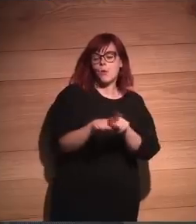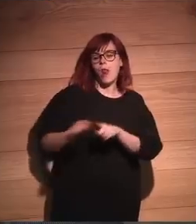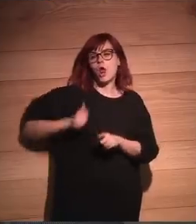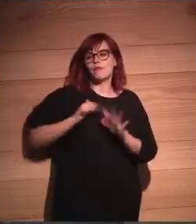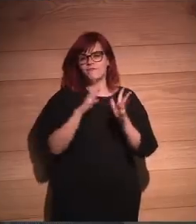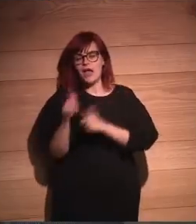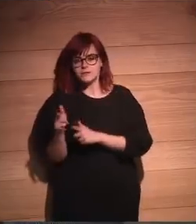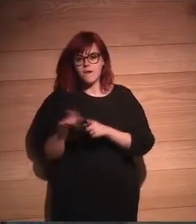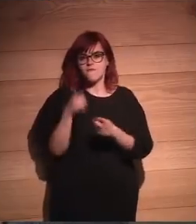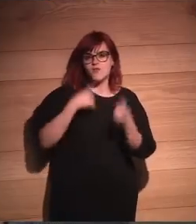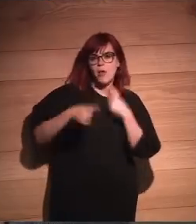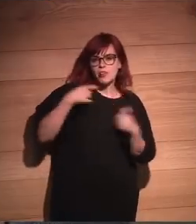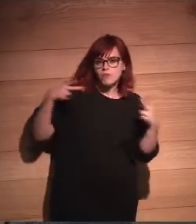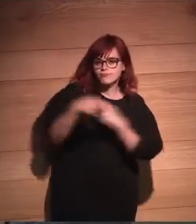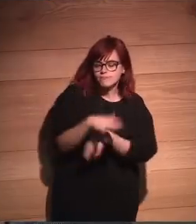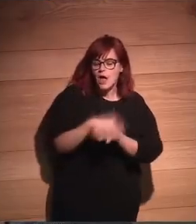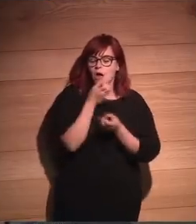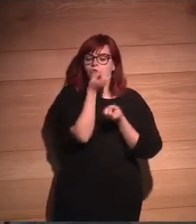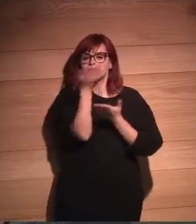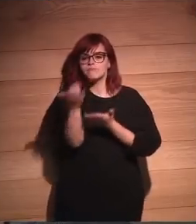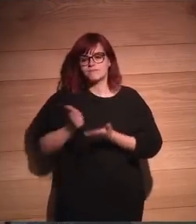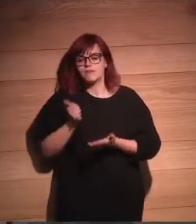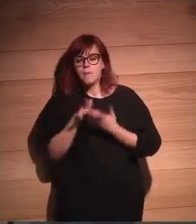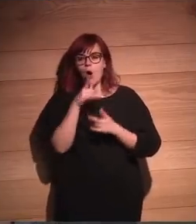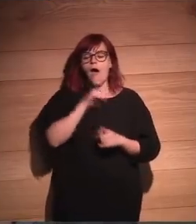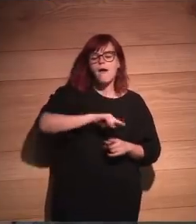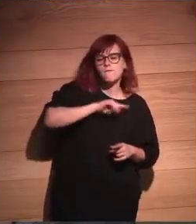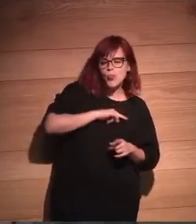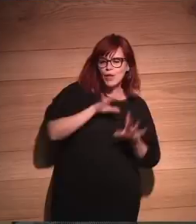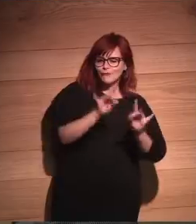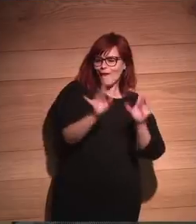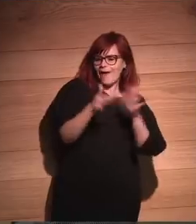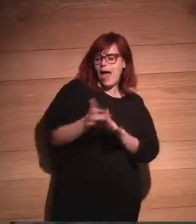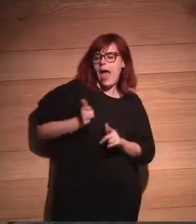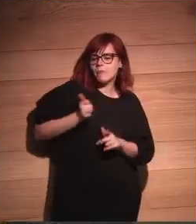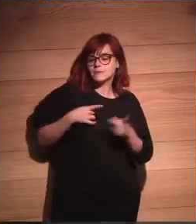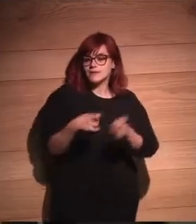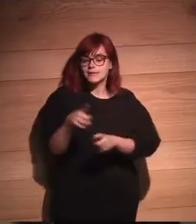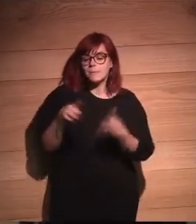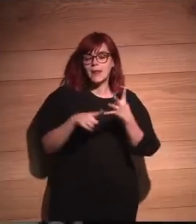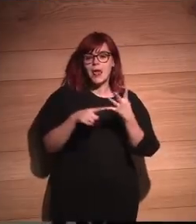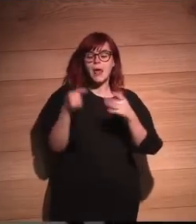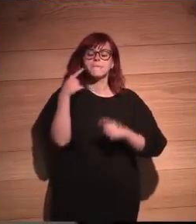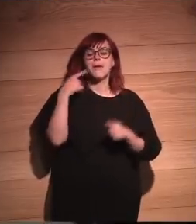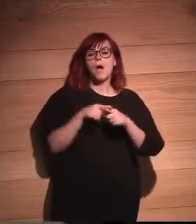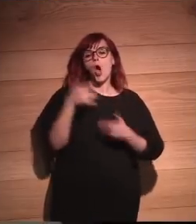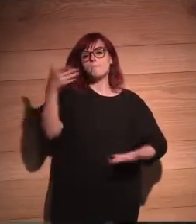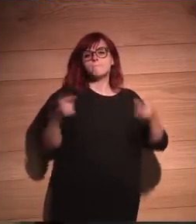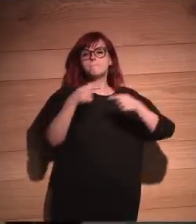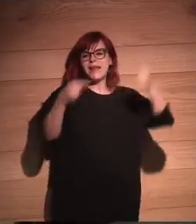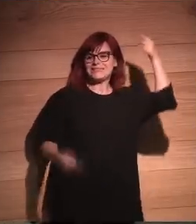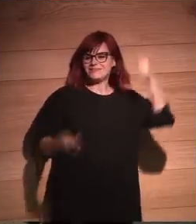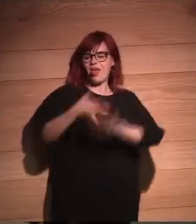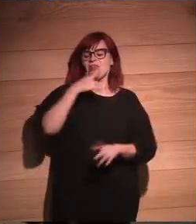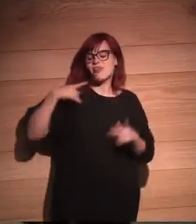news, guerra de los afectos y de las emociones. Y el último punto era las brechas digitales, cómo